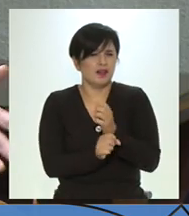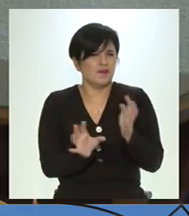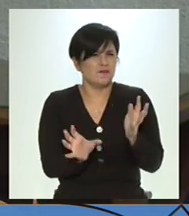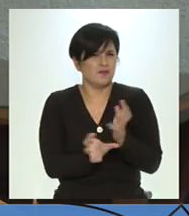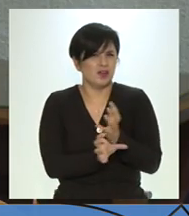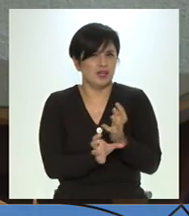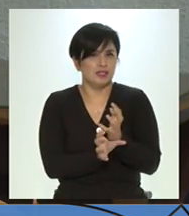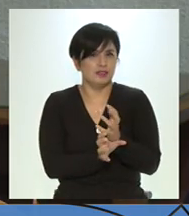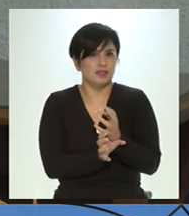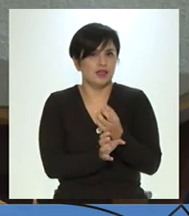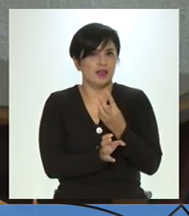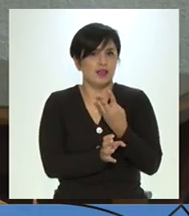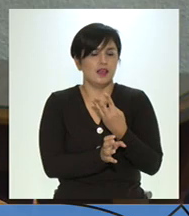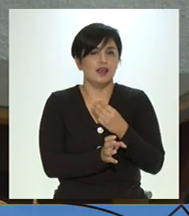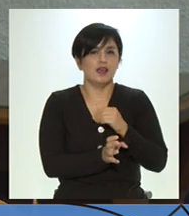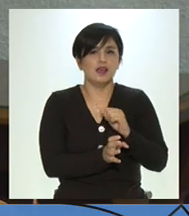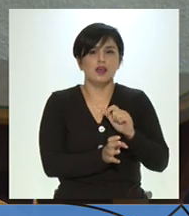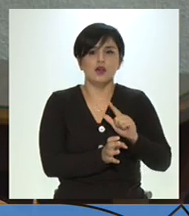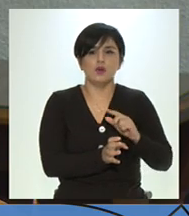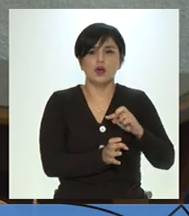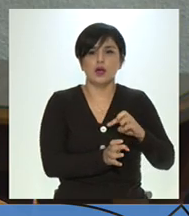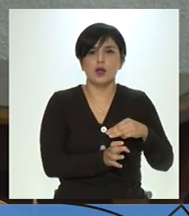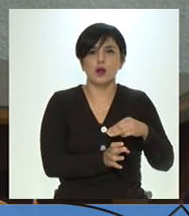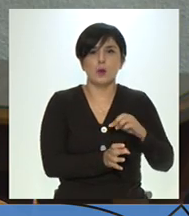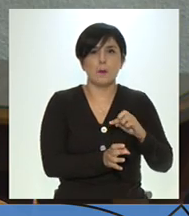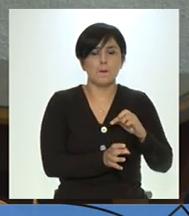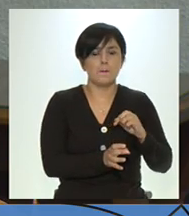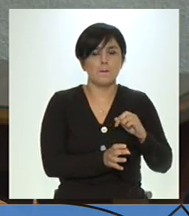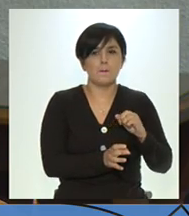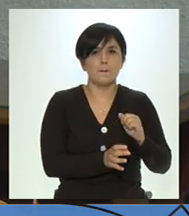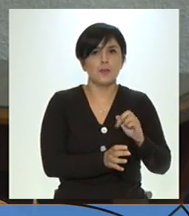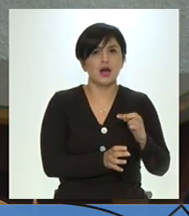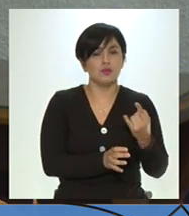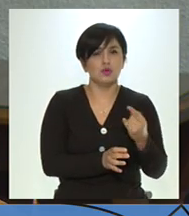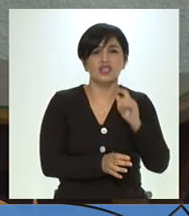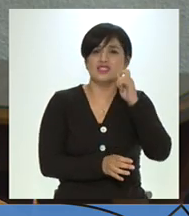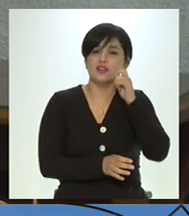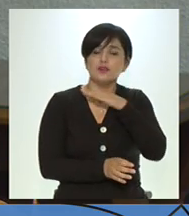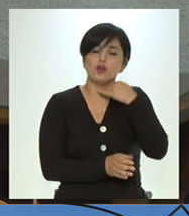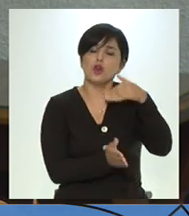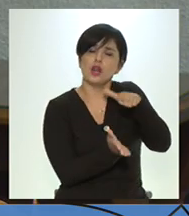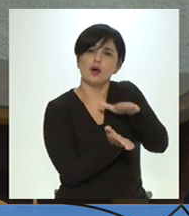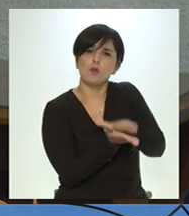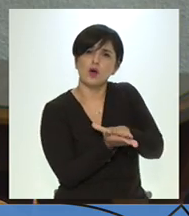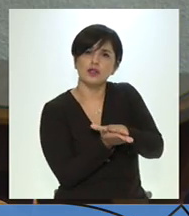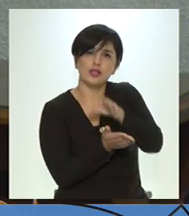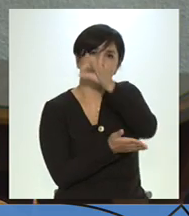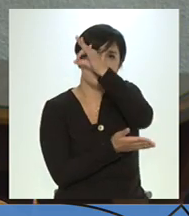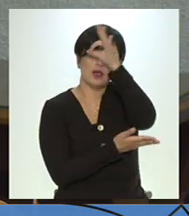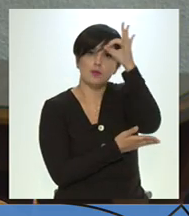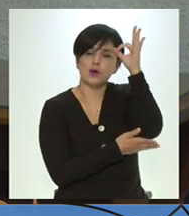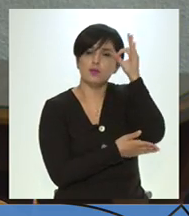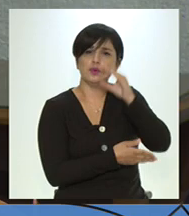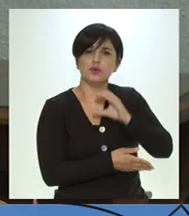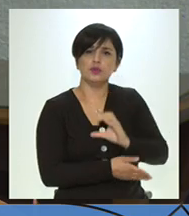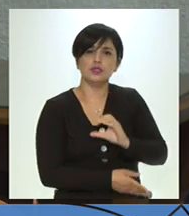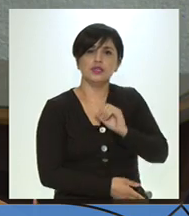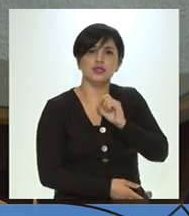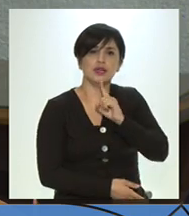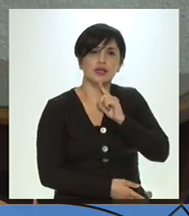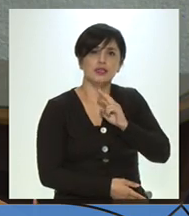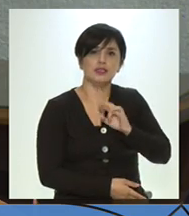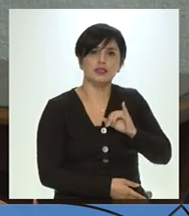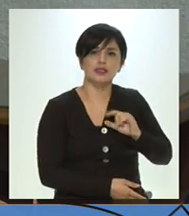culminaron en la muerte del comunero mapuche camilo catrillanca que se agudizaron durante el estallido social de